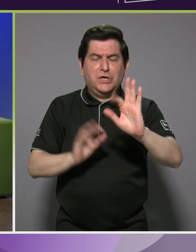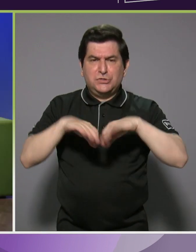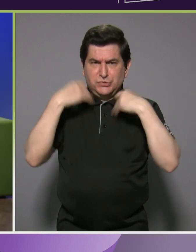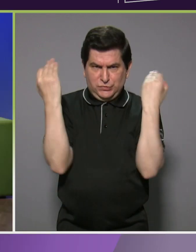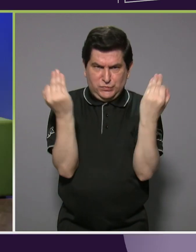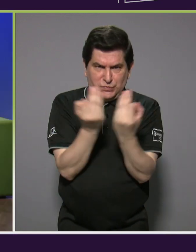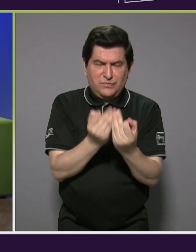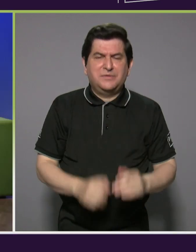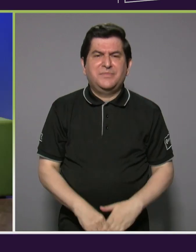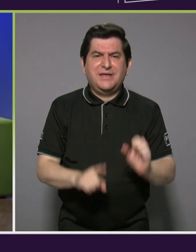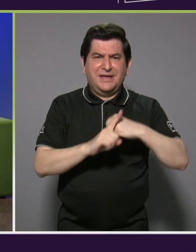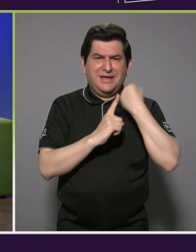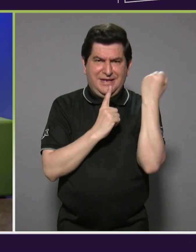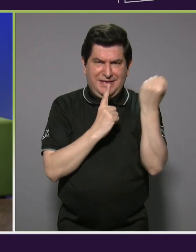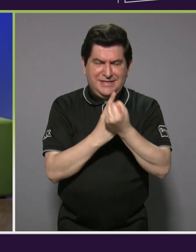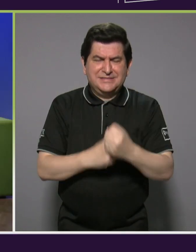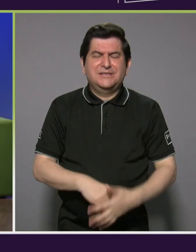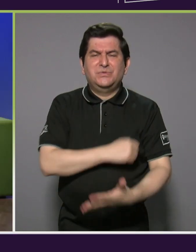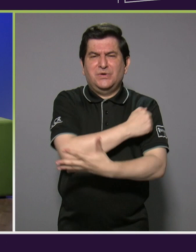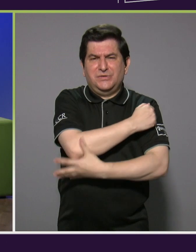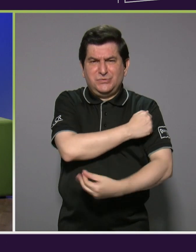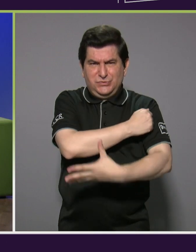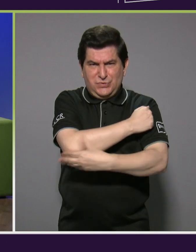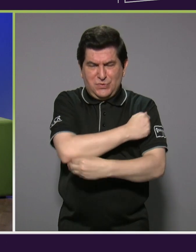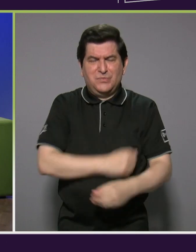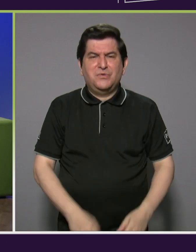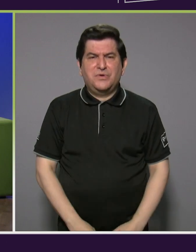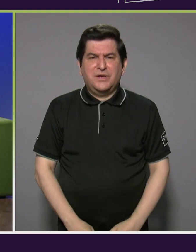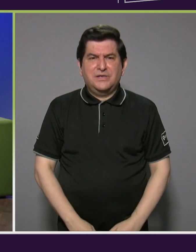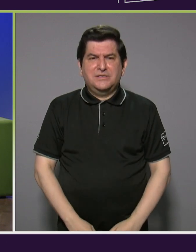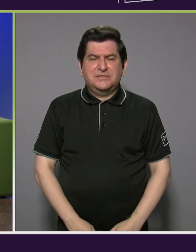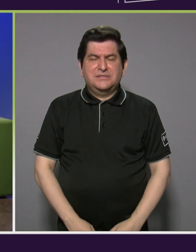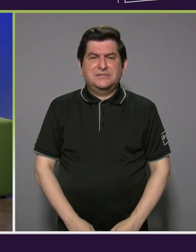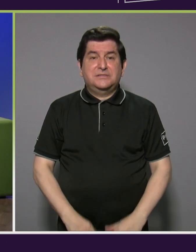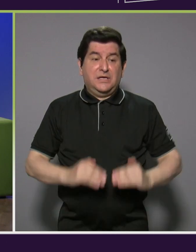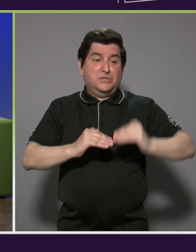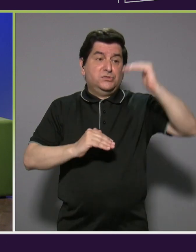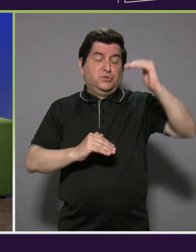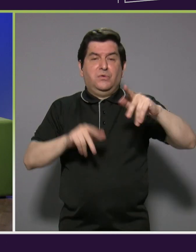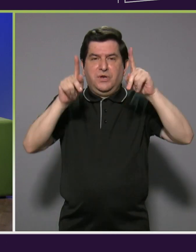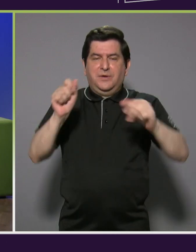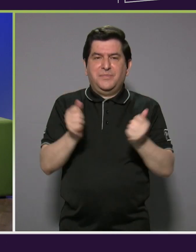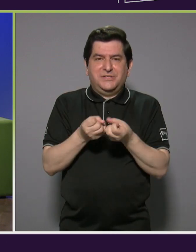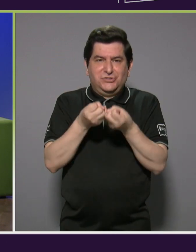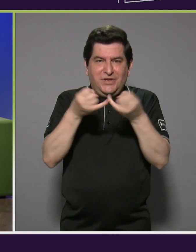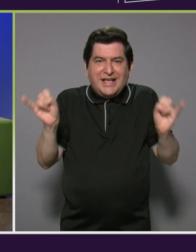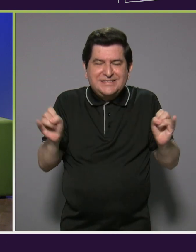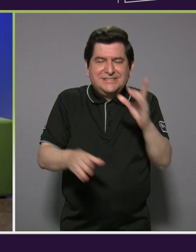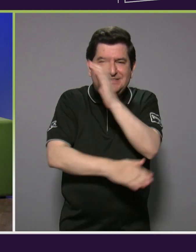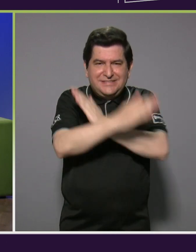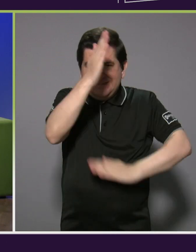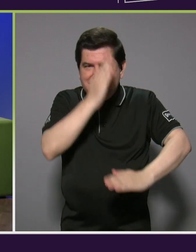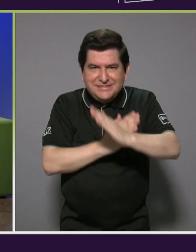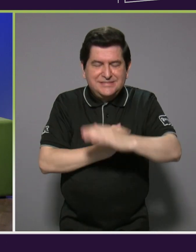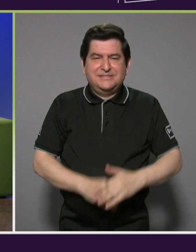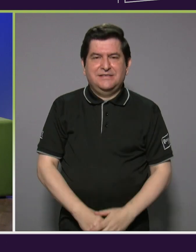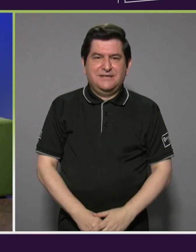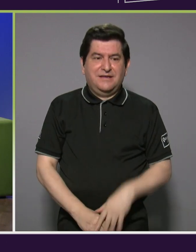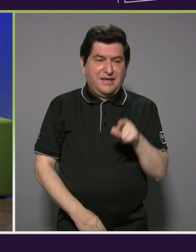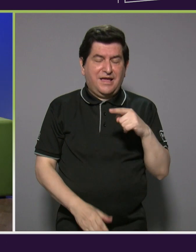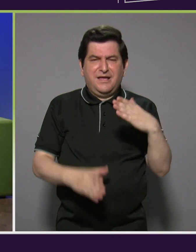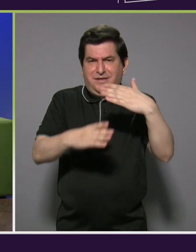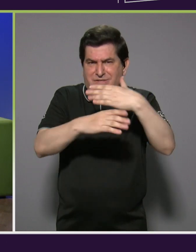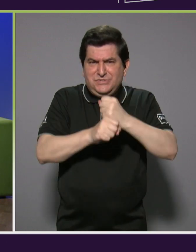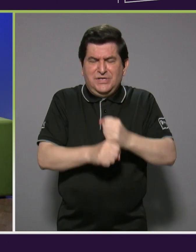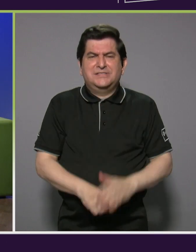suelen vivir en condiciones de pobreza más que las que no tienen discapacidad. Eso también hace que sea